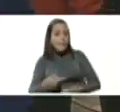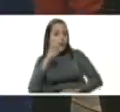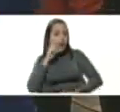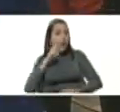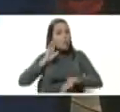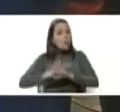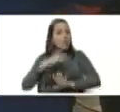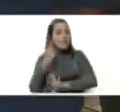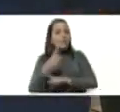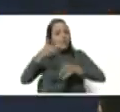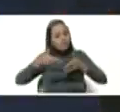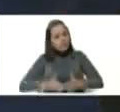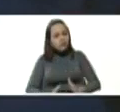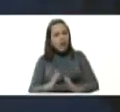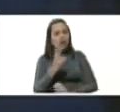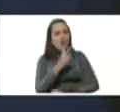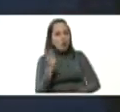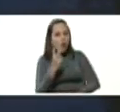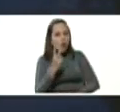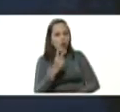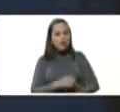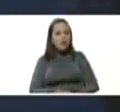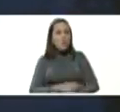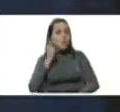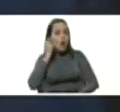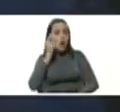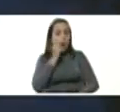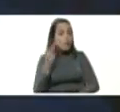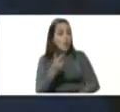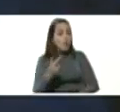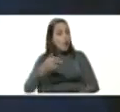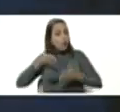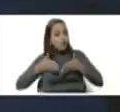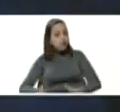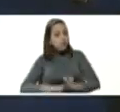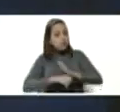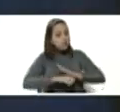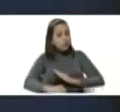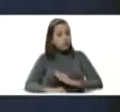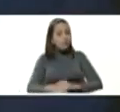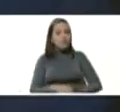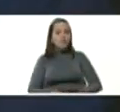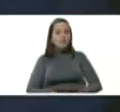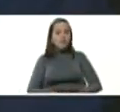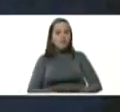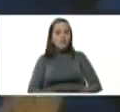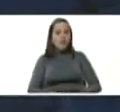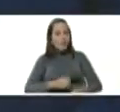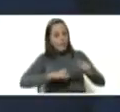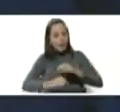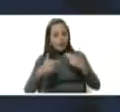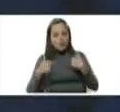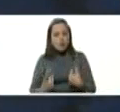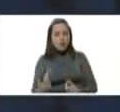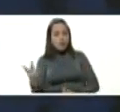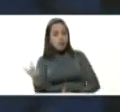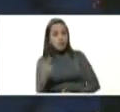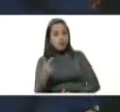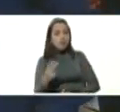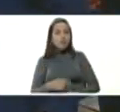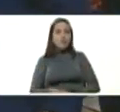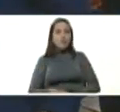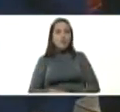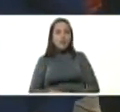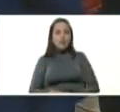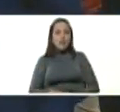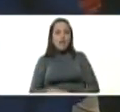los dos. Así es. Los dos parimos. El parto es humanizado si parimos los dos. Muy bien. Y ese compañero